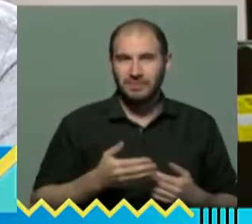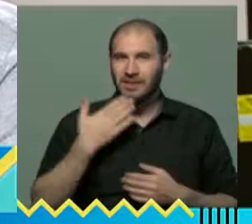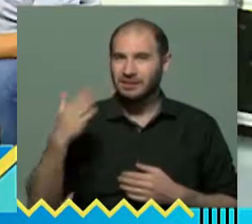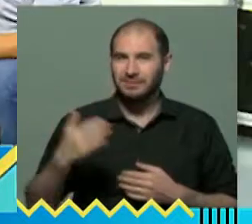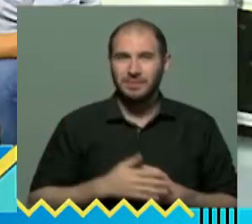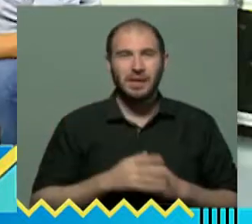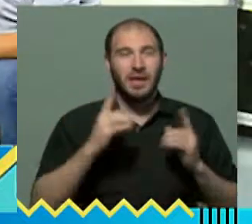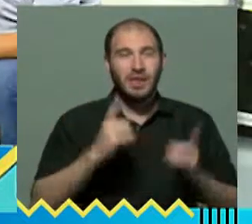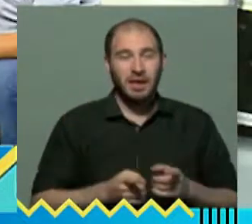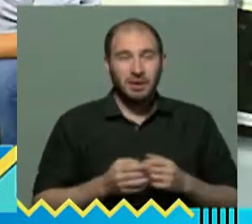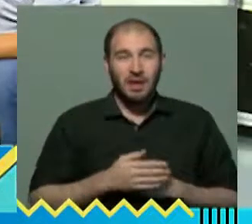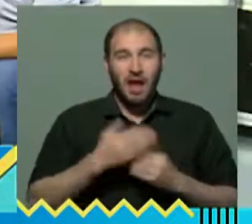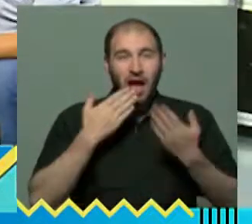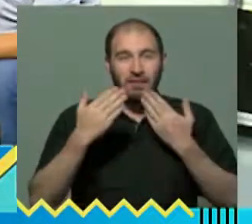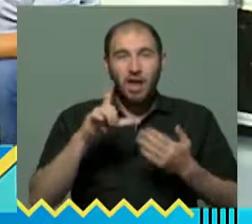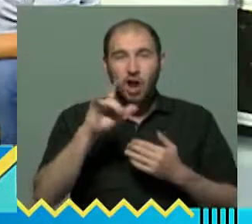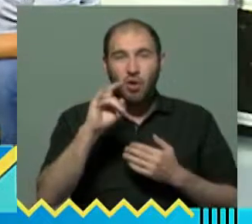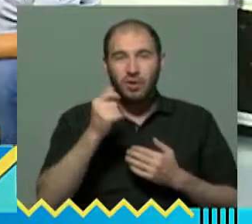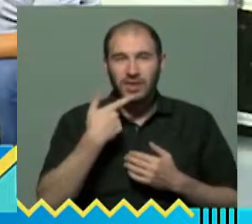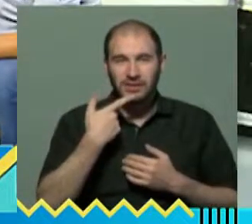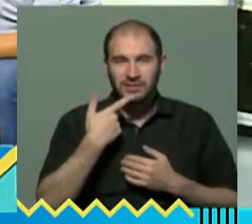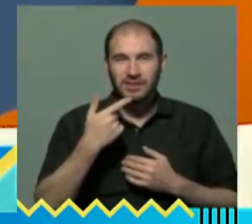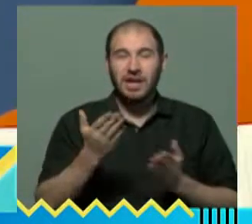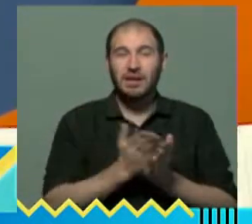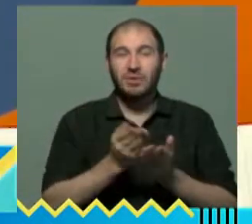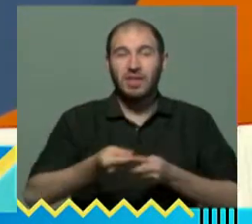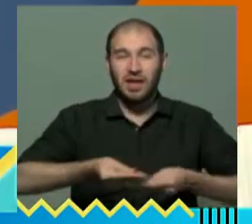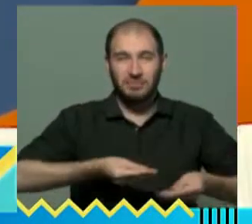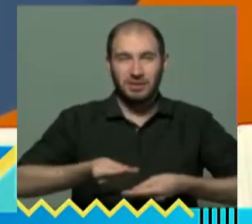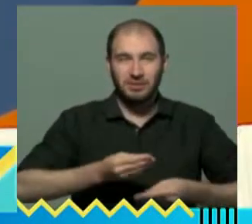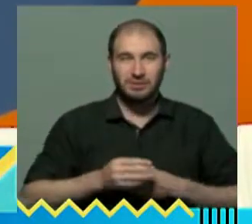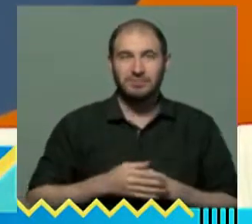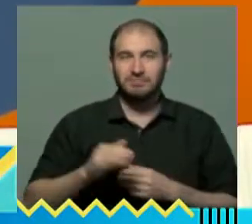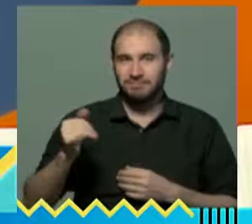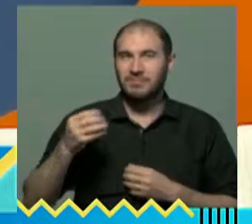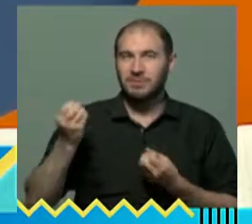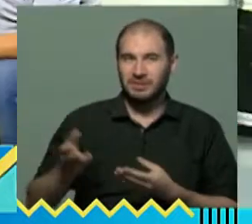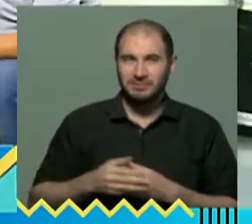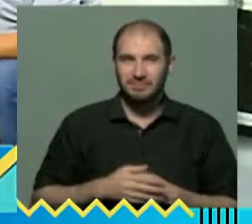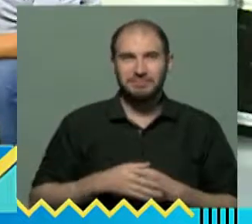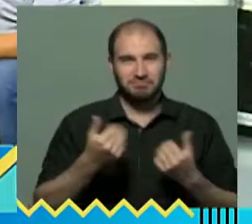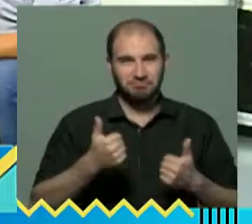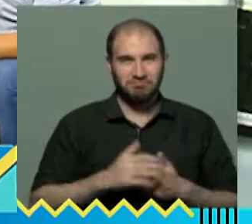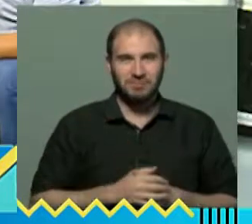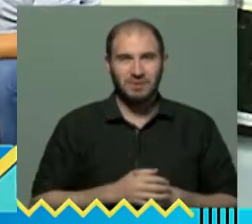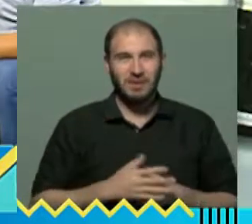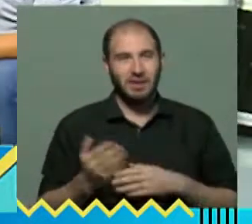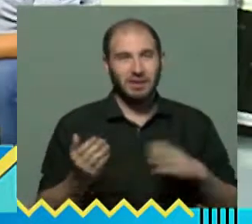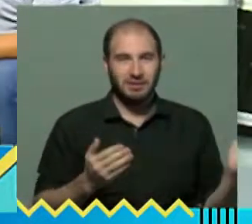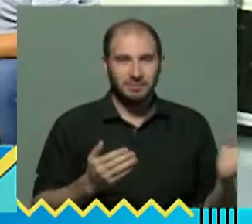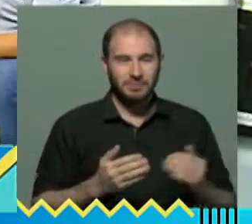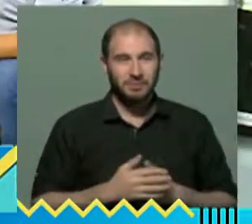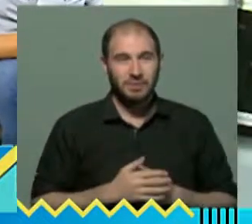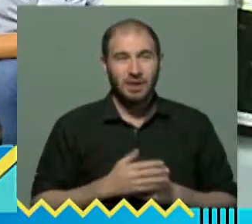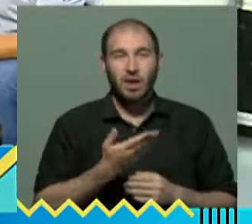gracias. También vamos a estar hablando con Lucas Brusadín, estudiante de Administración. Bienvenido. ¿Cómo estás? Muy bien. Bueno, y de este lado